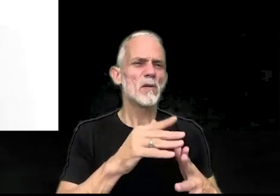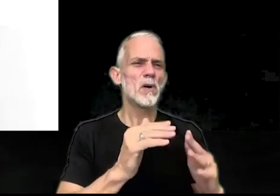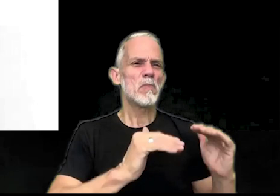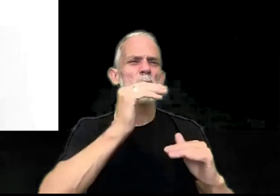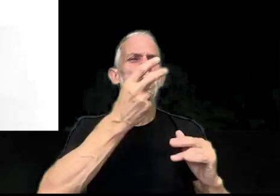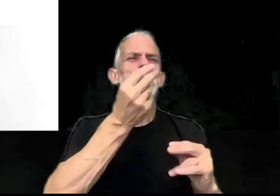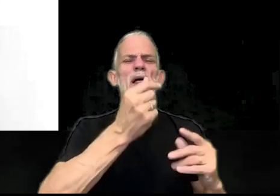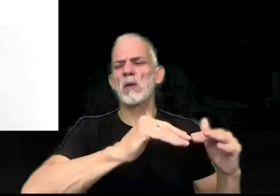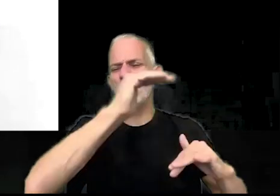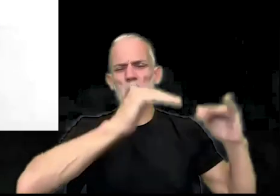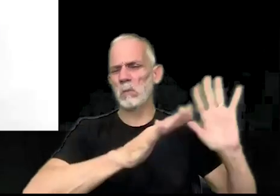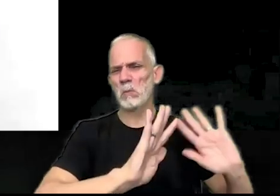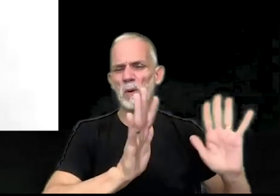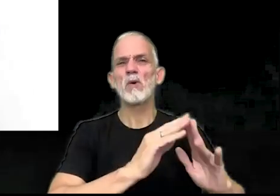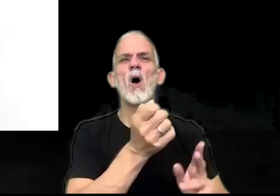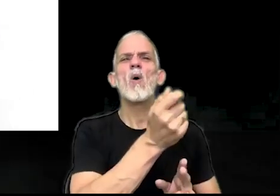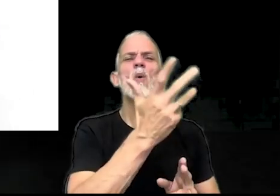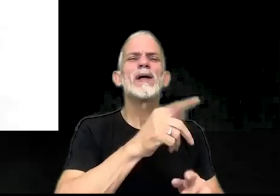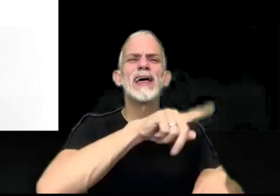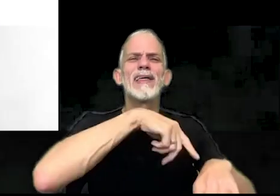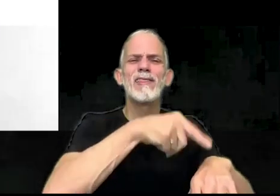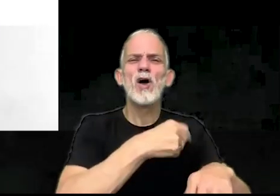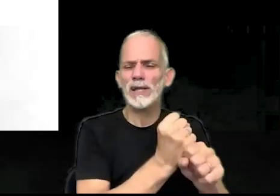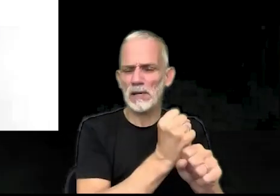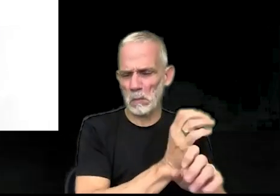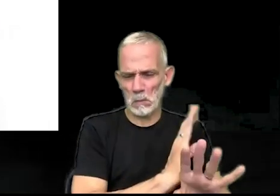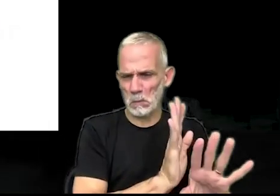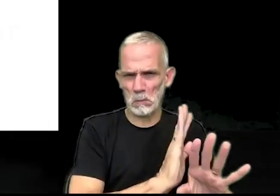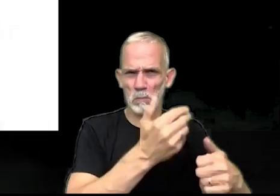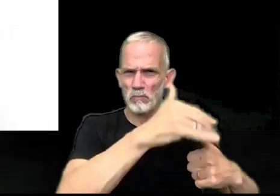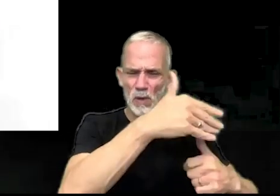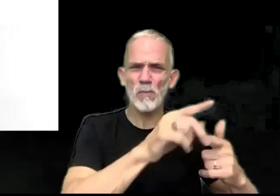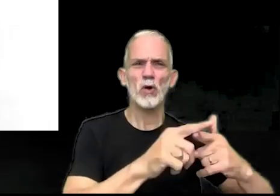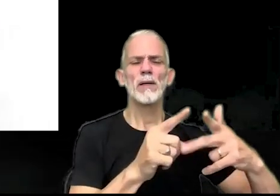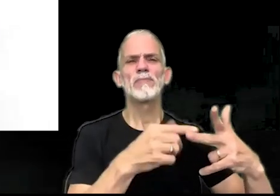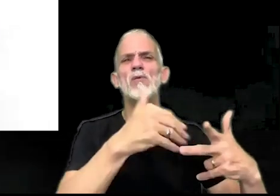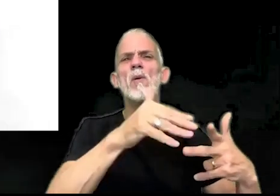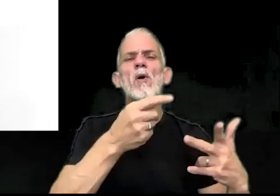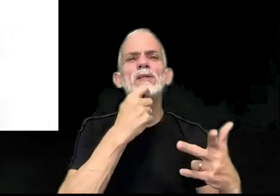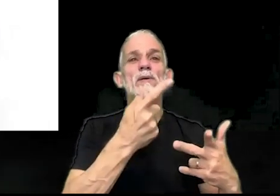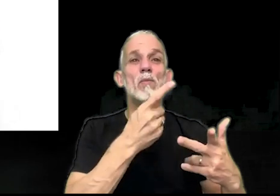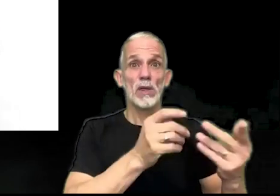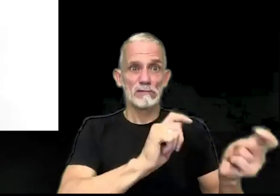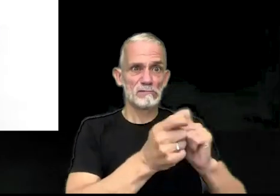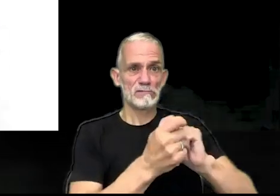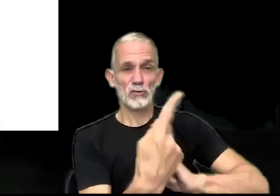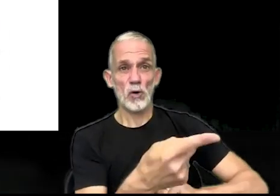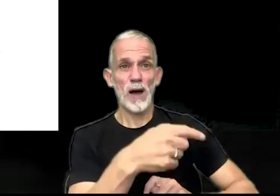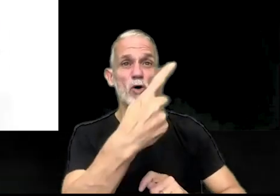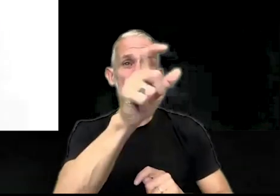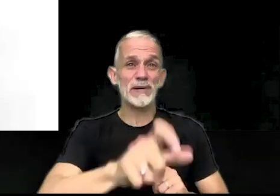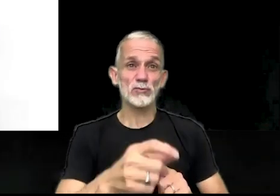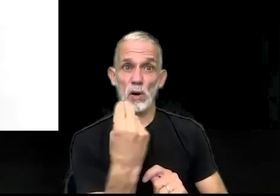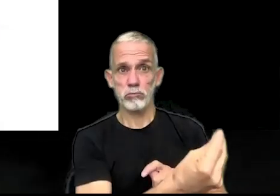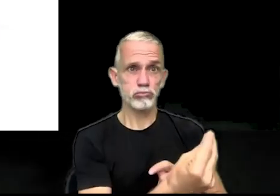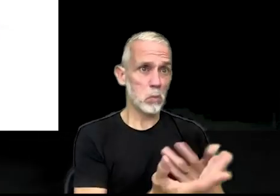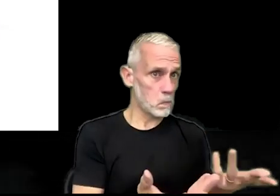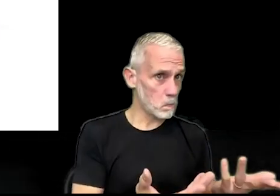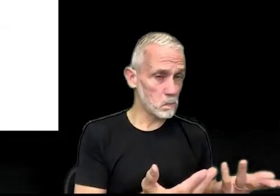relevancia económica, no importa la cantidad de horas de trabajo, no importa que pueda ser reemplazado por un